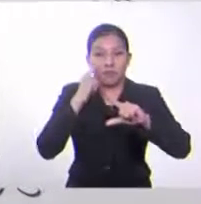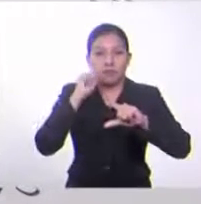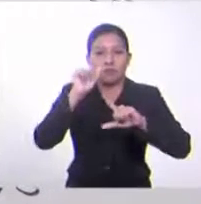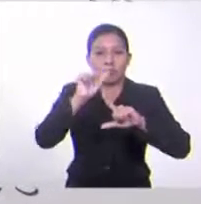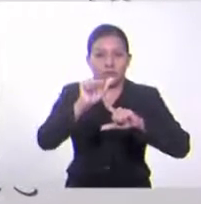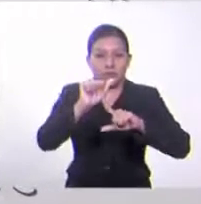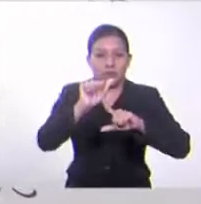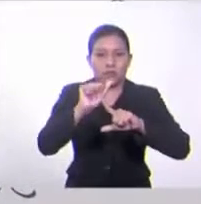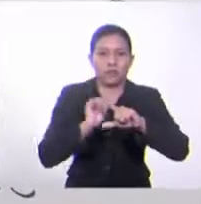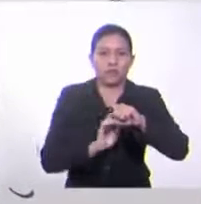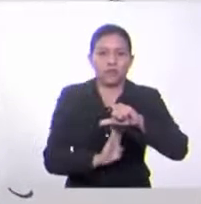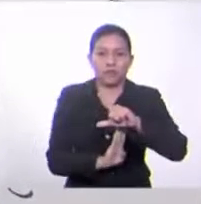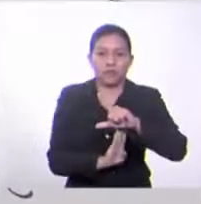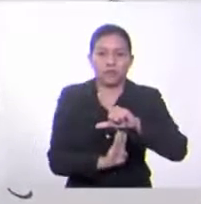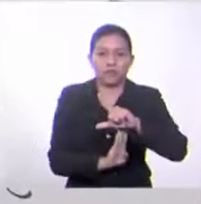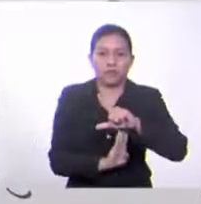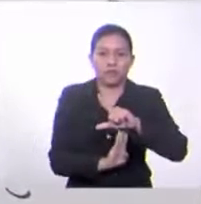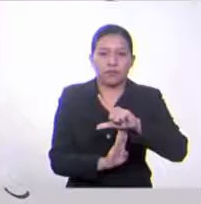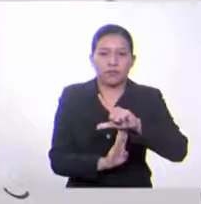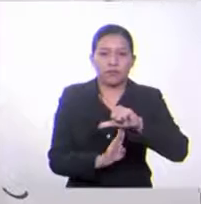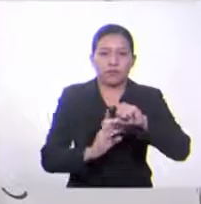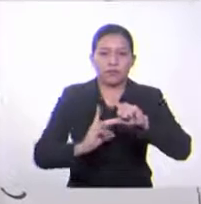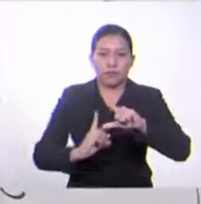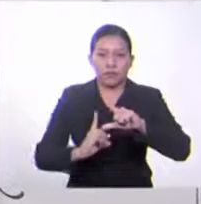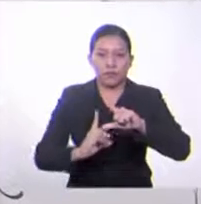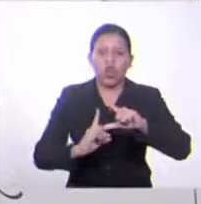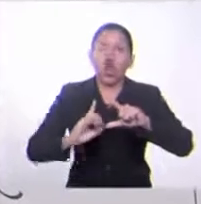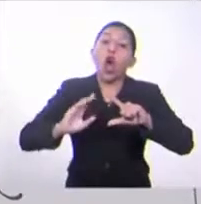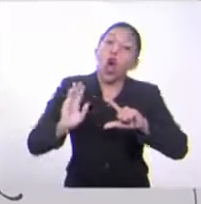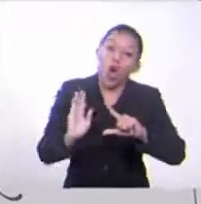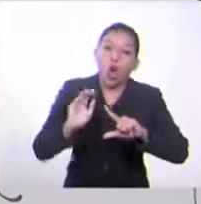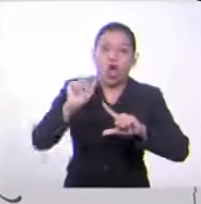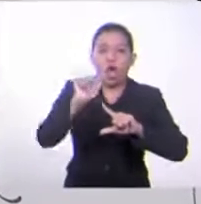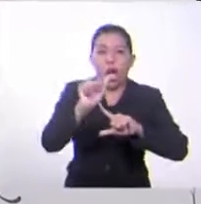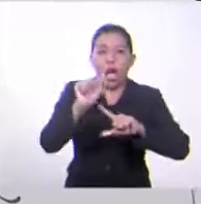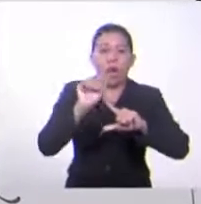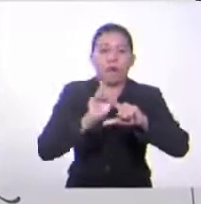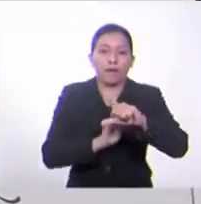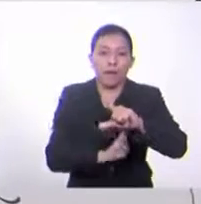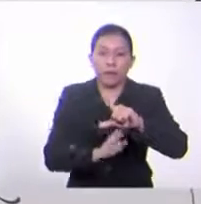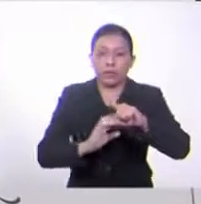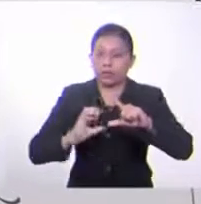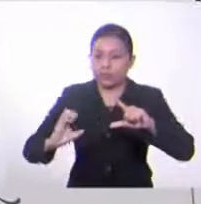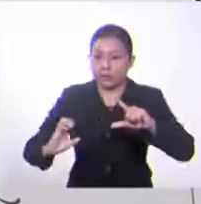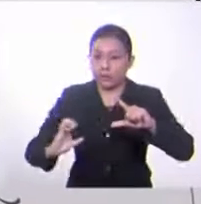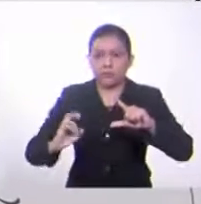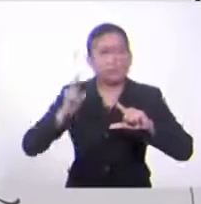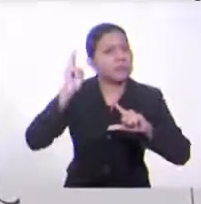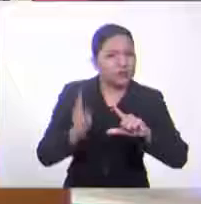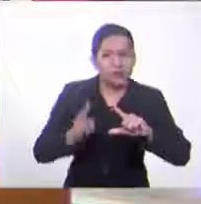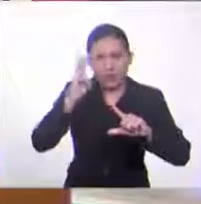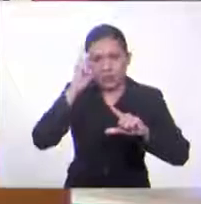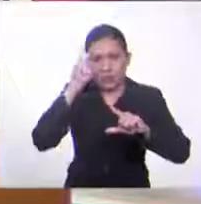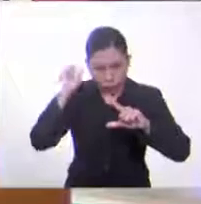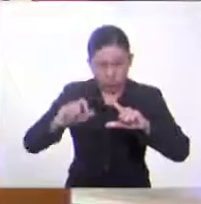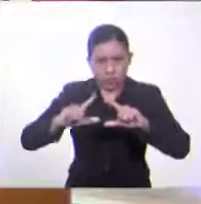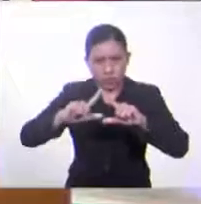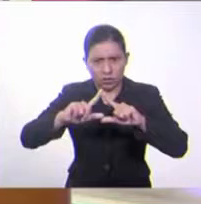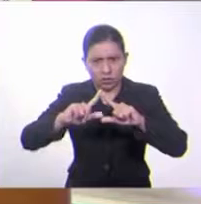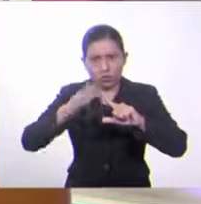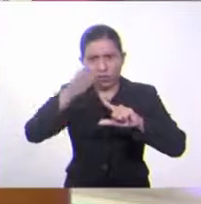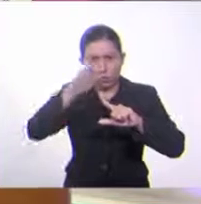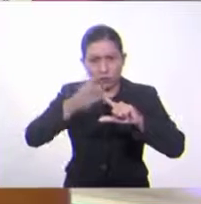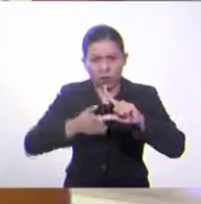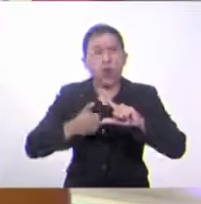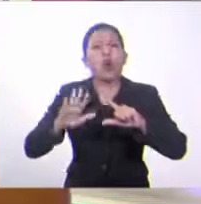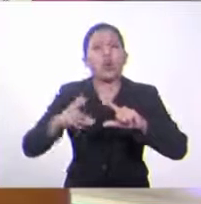A, B, D, o puedo decir el A, B, C, que es este mismo, ¿sí? Puedo decir eso porque este punto